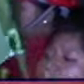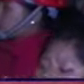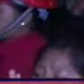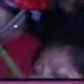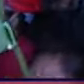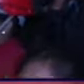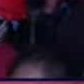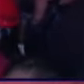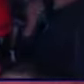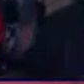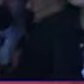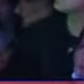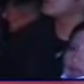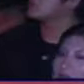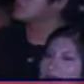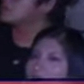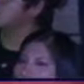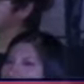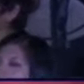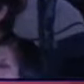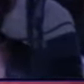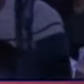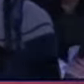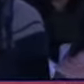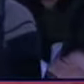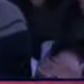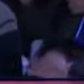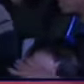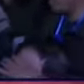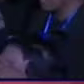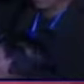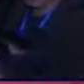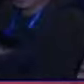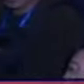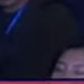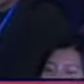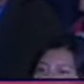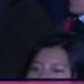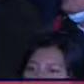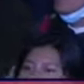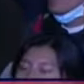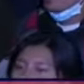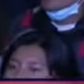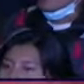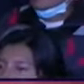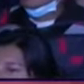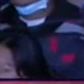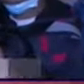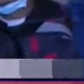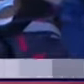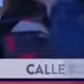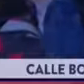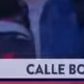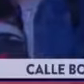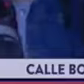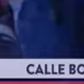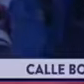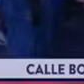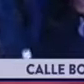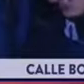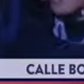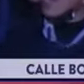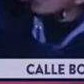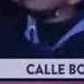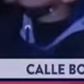protesta. Nos informan que mañana van a seguir con las marchas correspondientes en reproche y rechazo a las leyes incendiarias y por todo lo que está